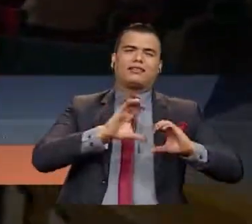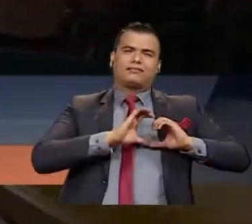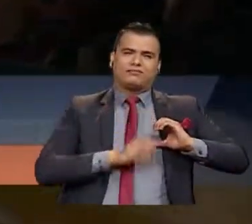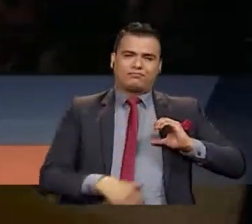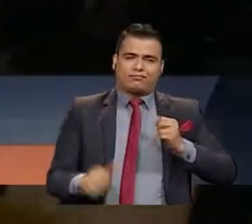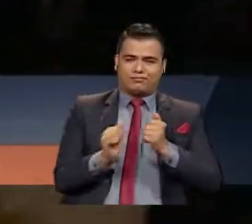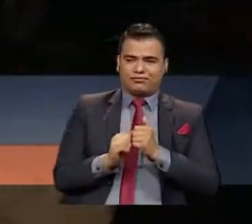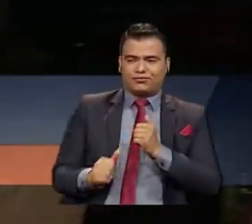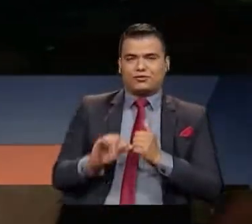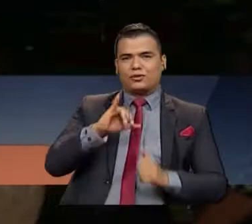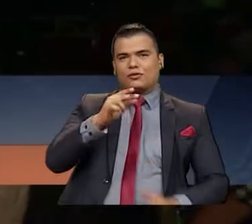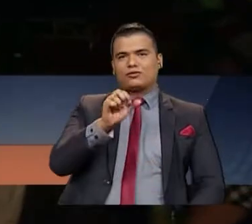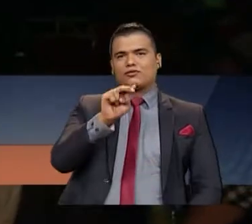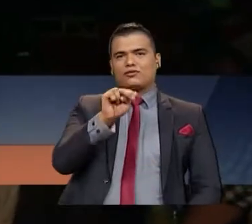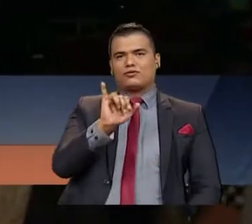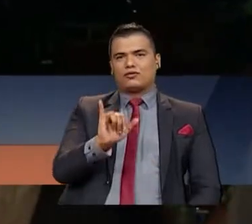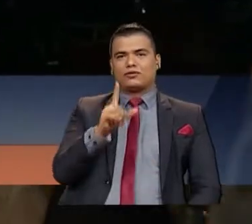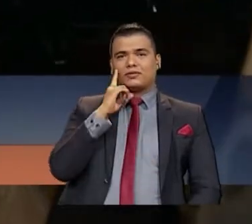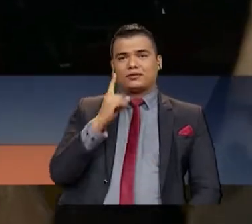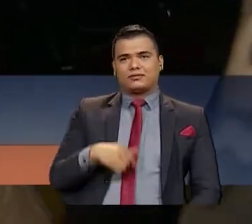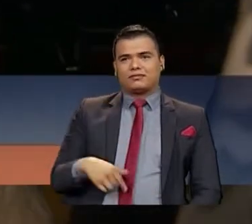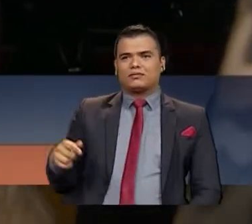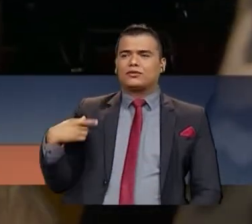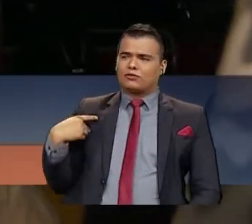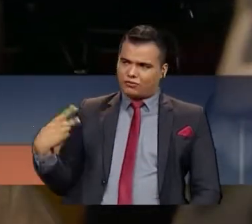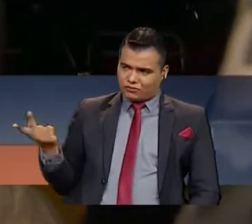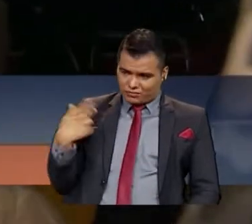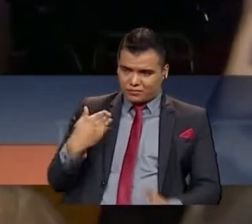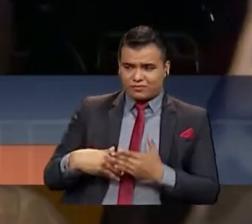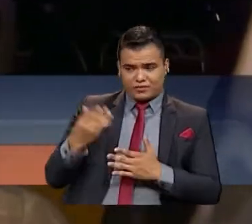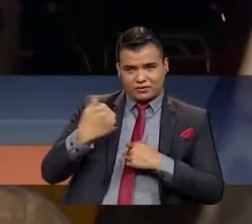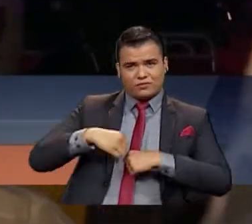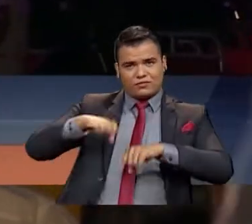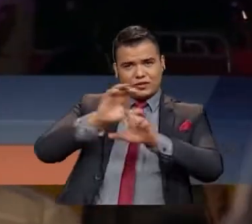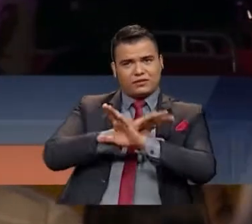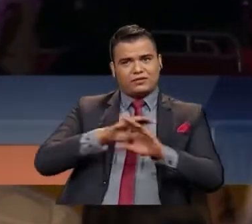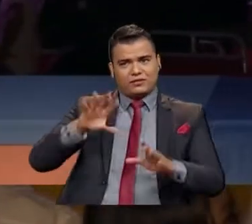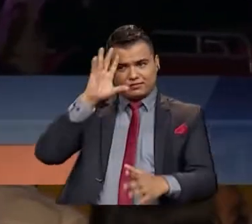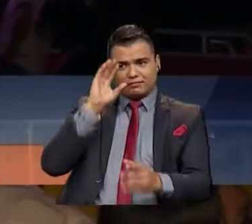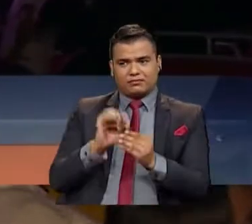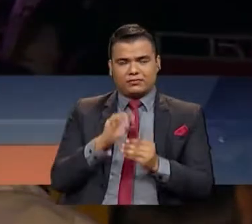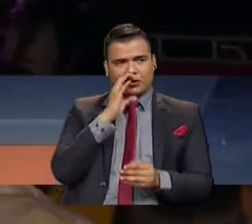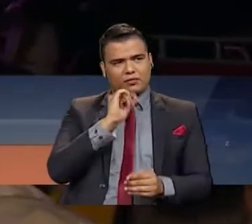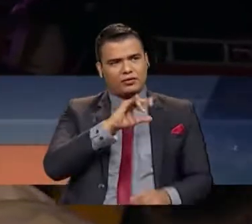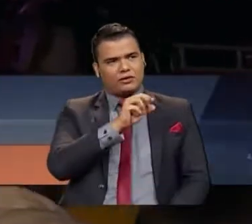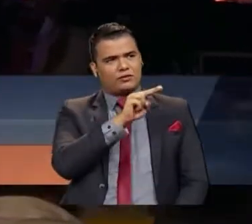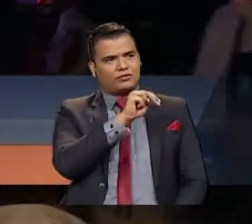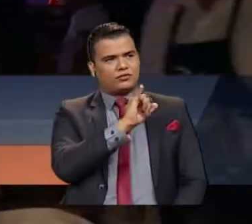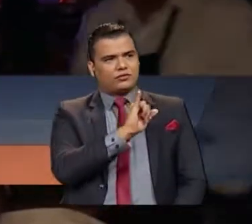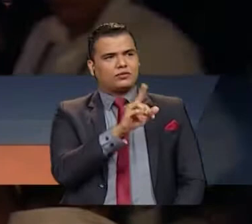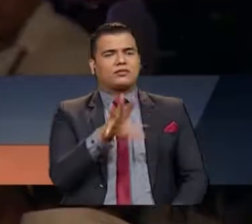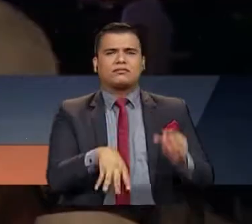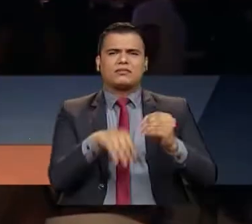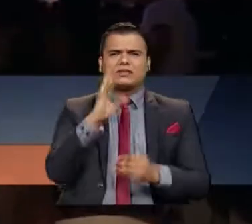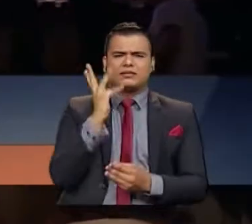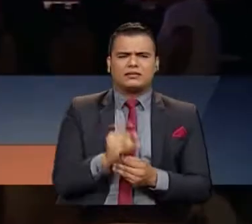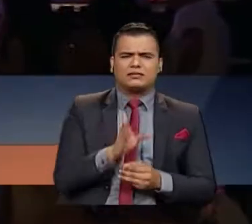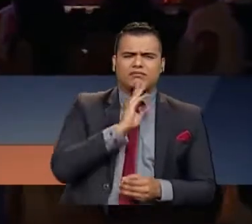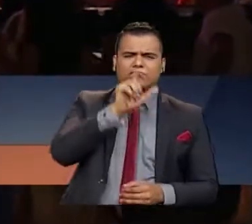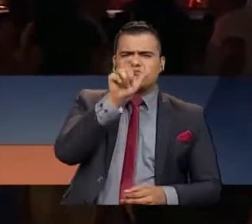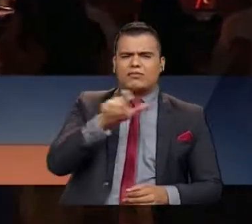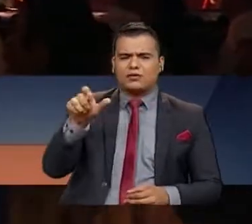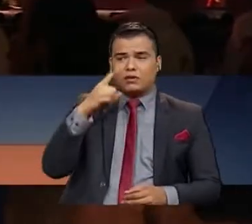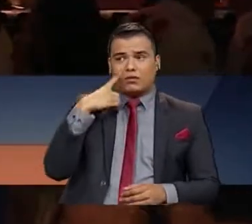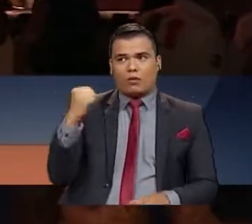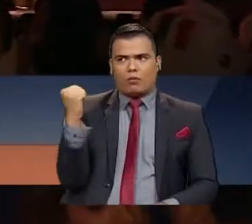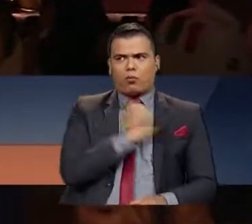mi maestro Johnny Rivera. Empecemos desde cero. Jenny, aparte de Johnny Rivera, ¿cuál es otro de los artistas que usted diga, o sea,